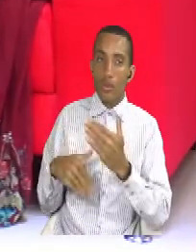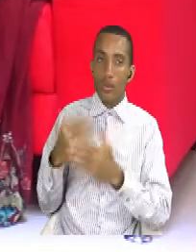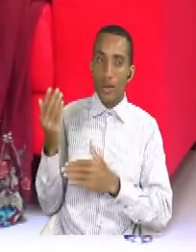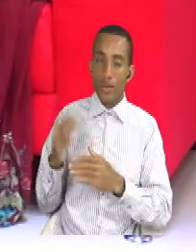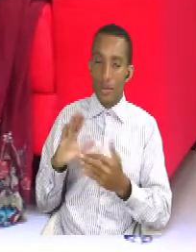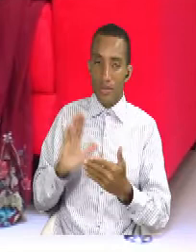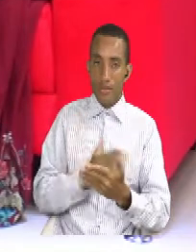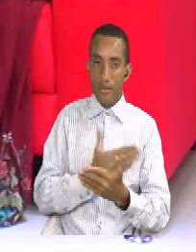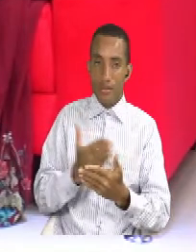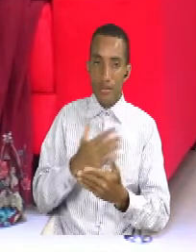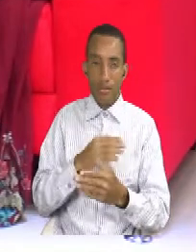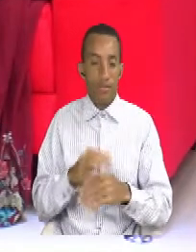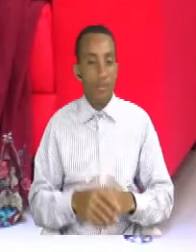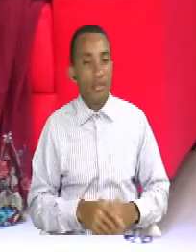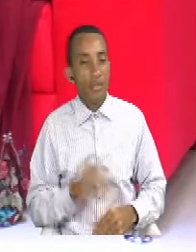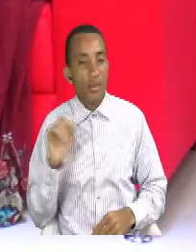música.